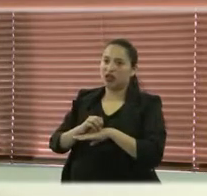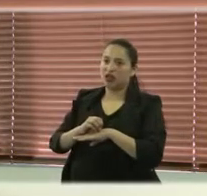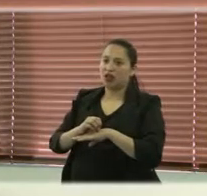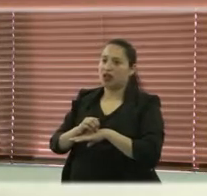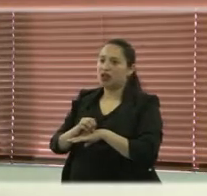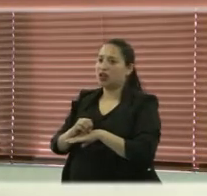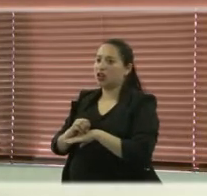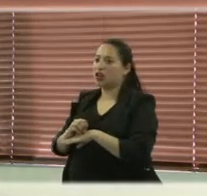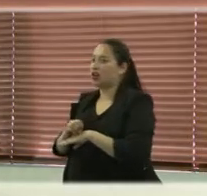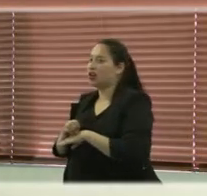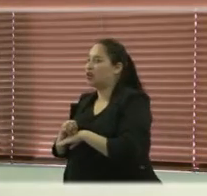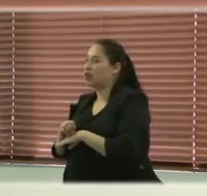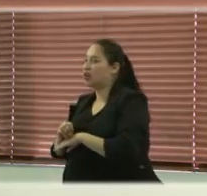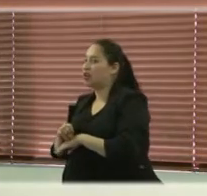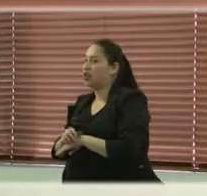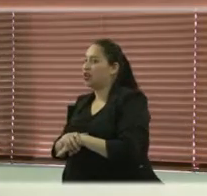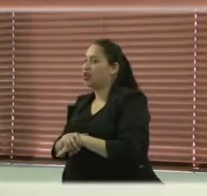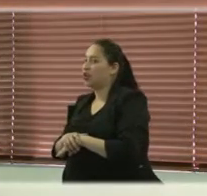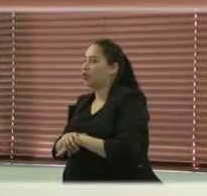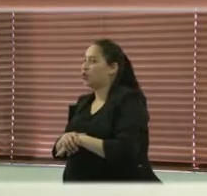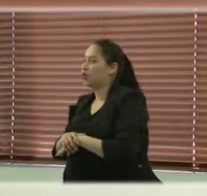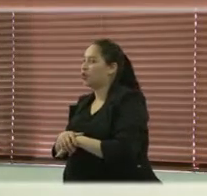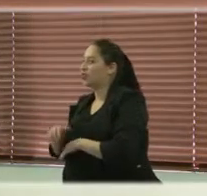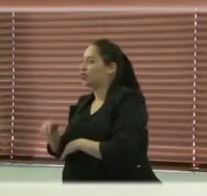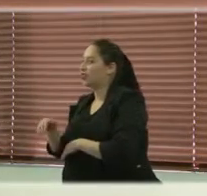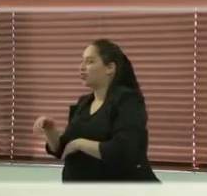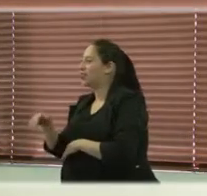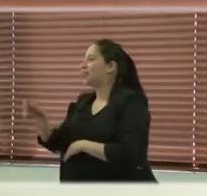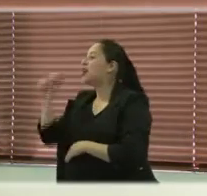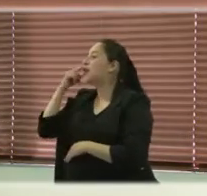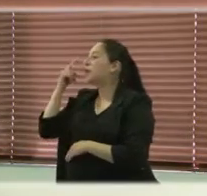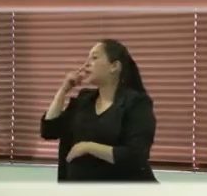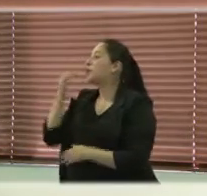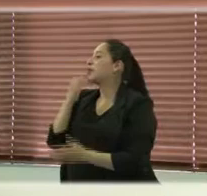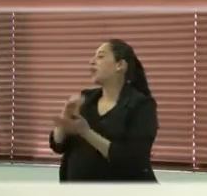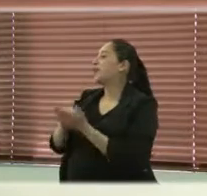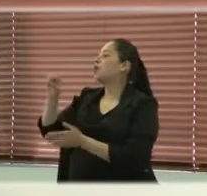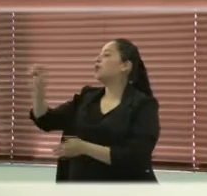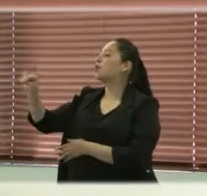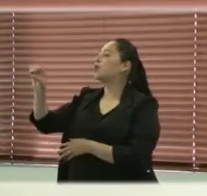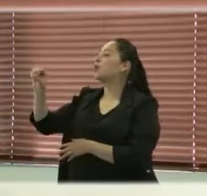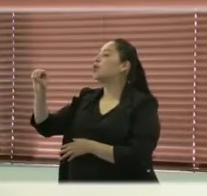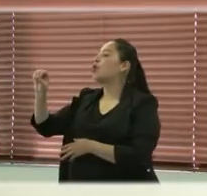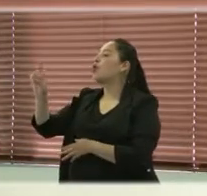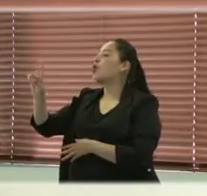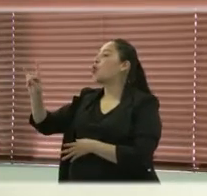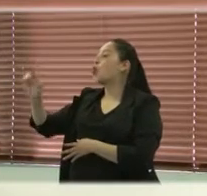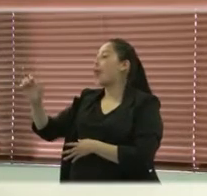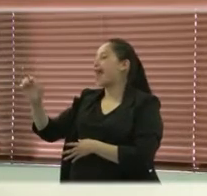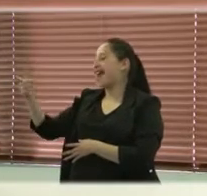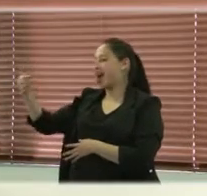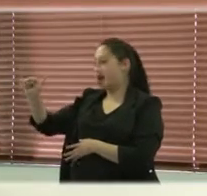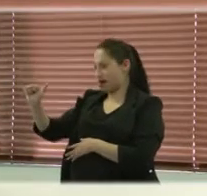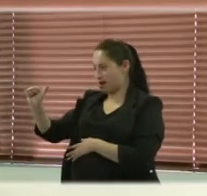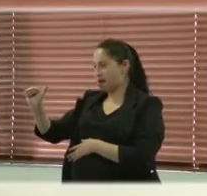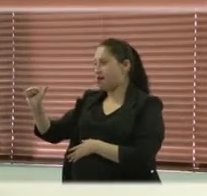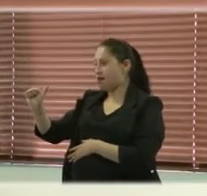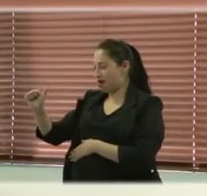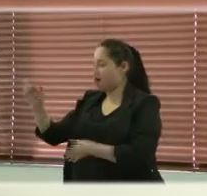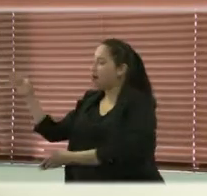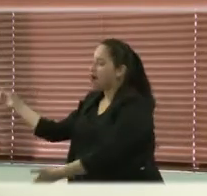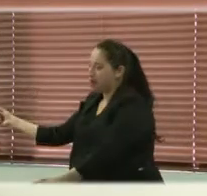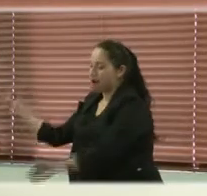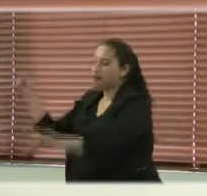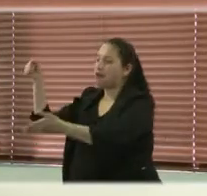Suecia Finlandia Noruega destinó incluso tienen líneas muy concretas de apoyo a organizaciones de personas con